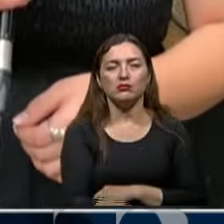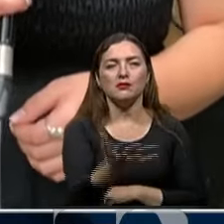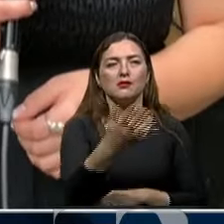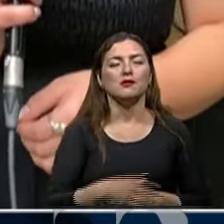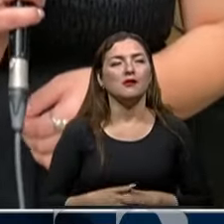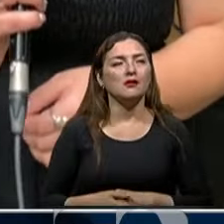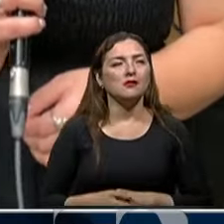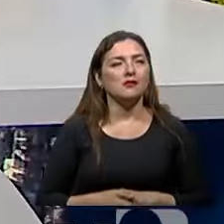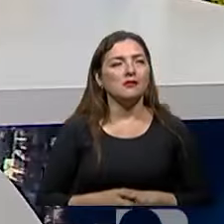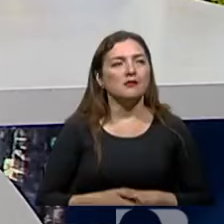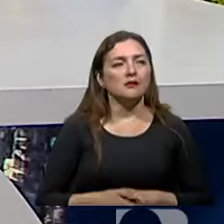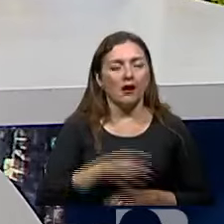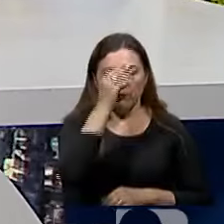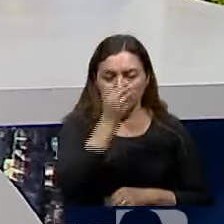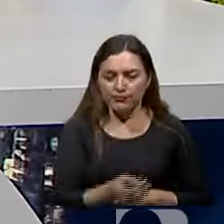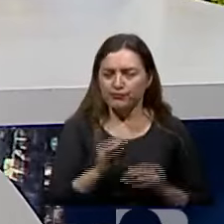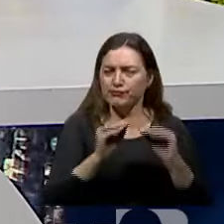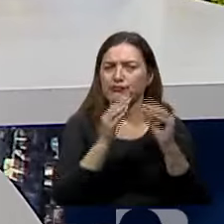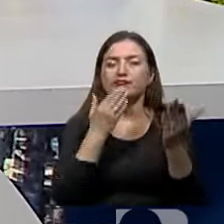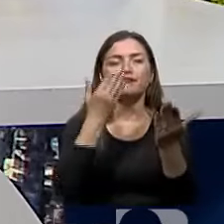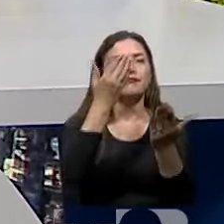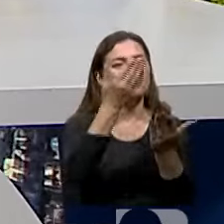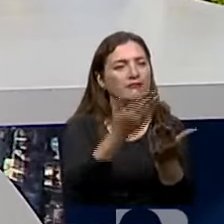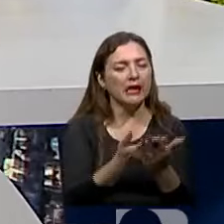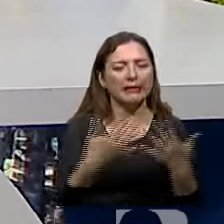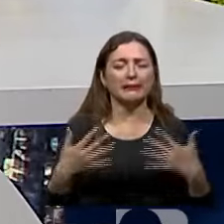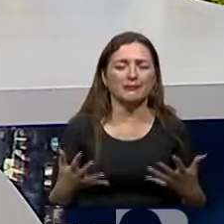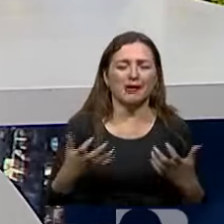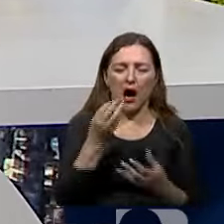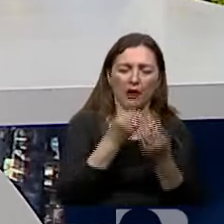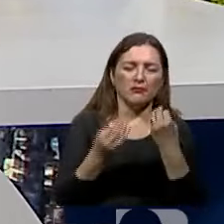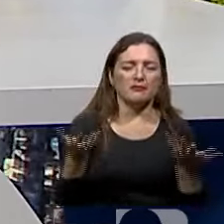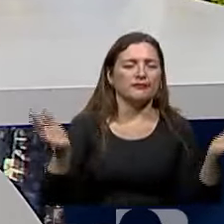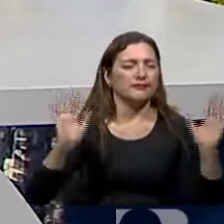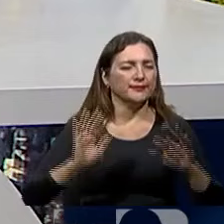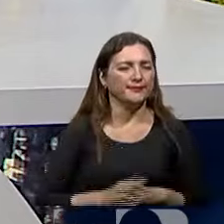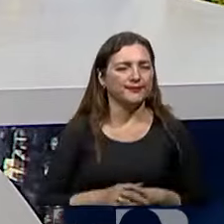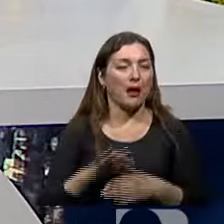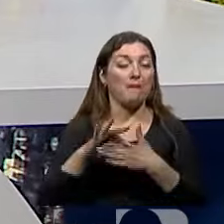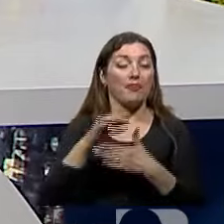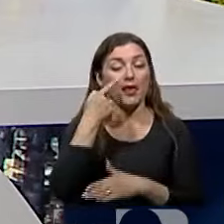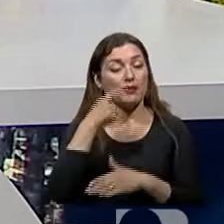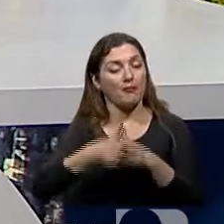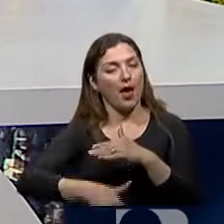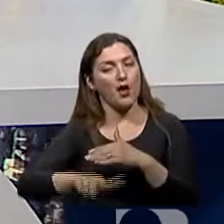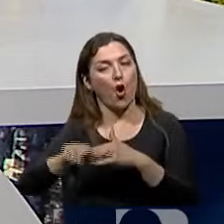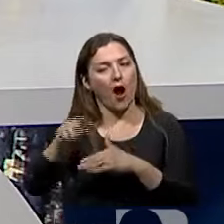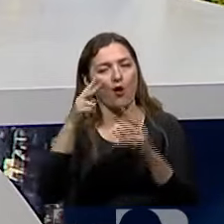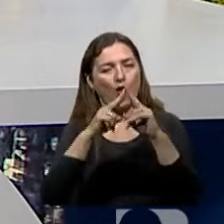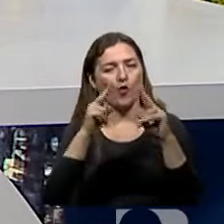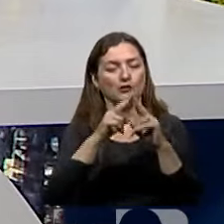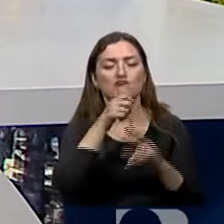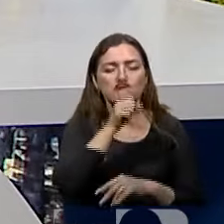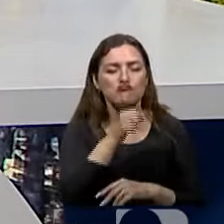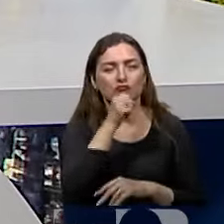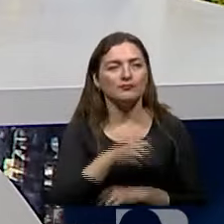días. Buenos días, María del Rocío. Muchísimas gracias y qué antojo. Si hay un punto en el país que tengo pendiente de conocer es Vilcabamba. Uy, no, mal, Gaby,